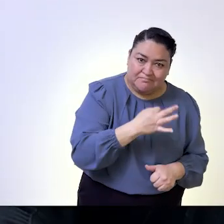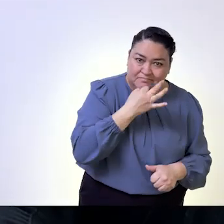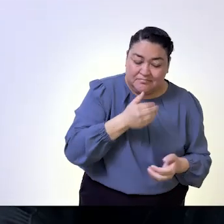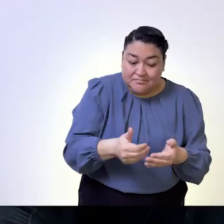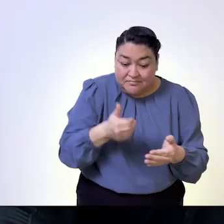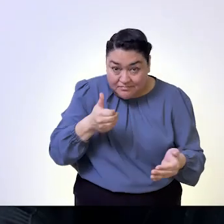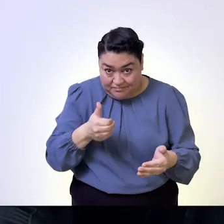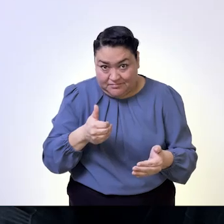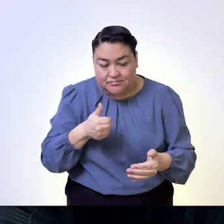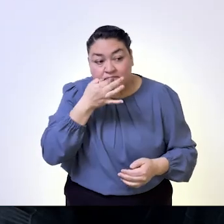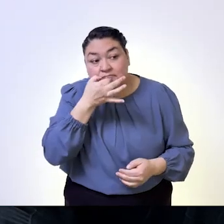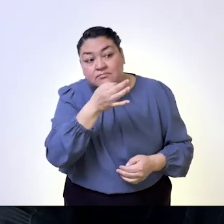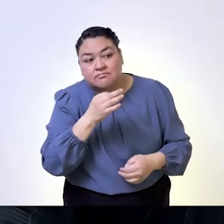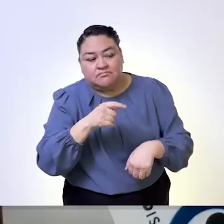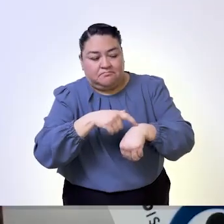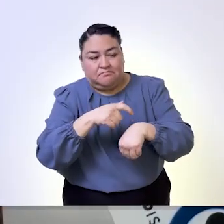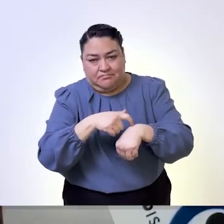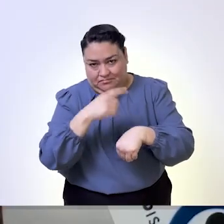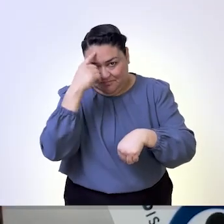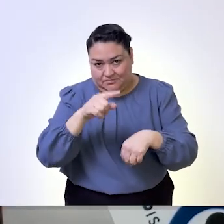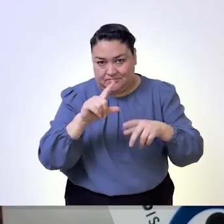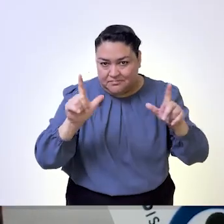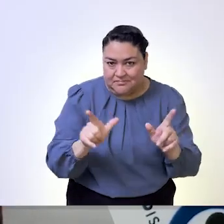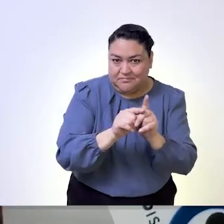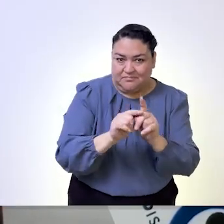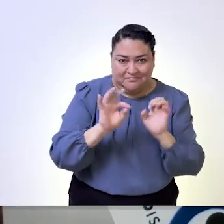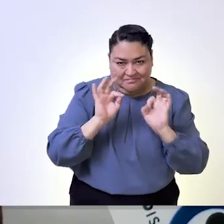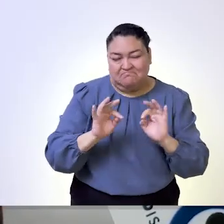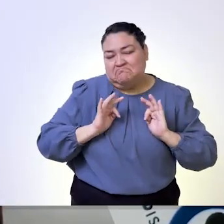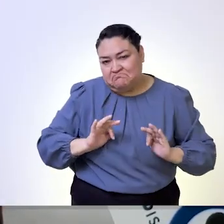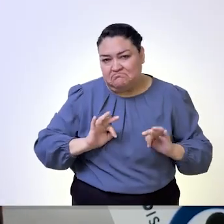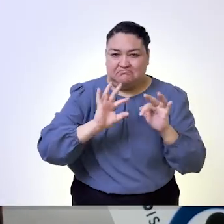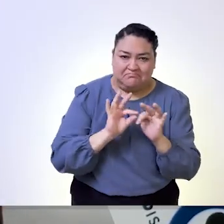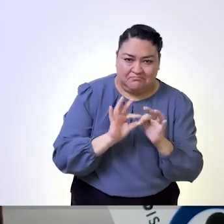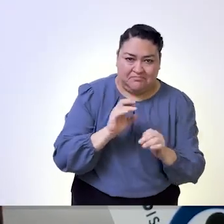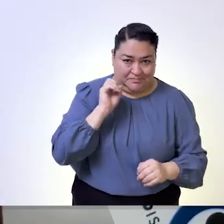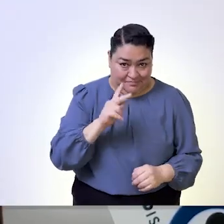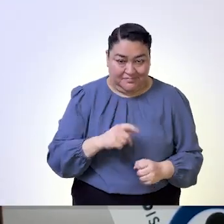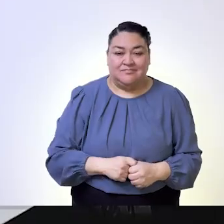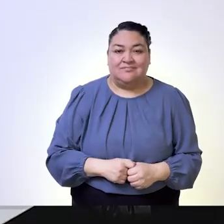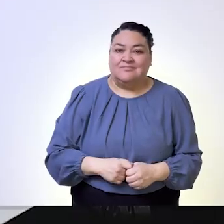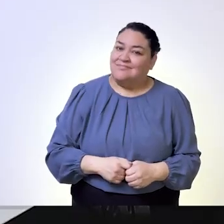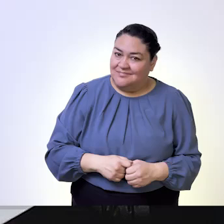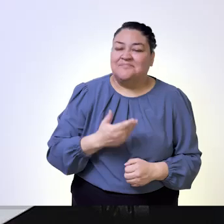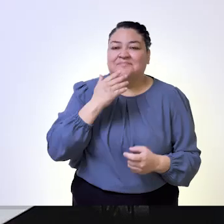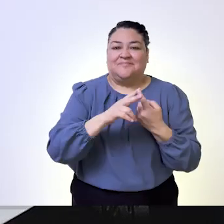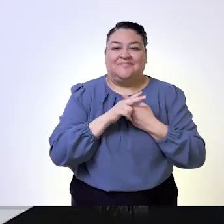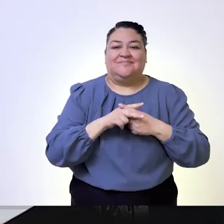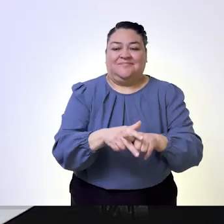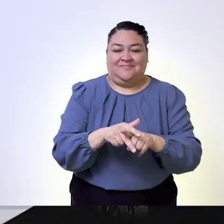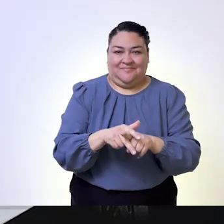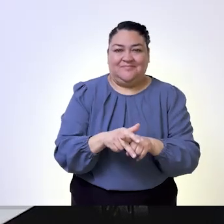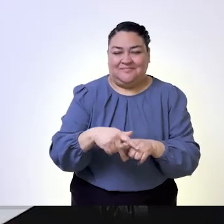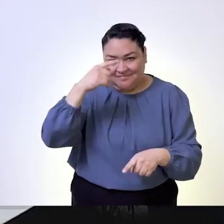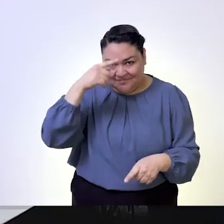y previo a que concluya les estaremos avisando para que puedan cerrar pues sin prisa y sin ningún contratiempo. Así que